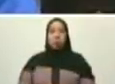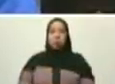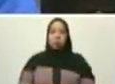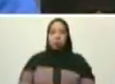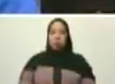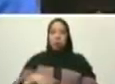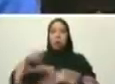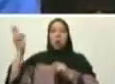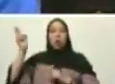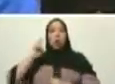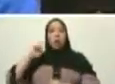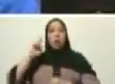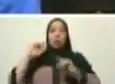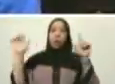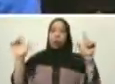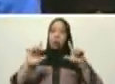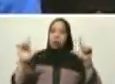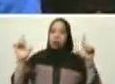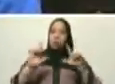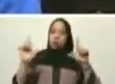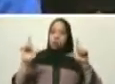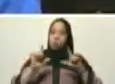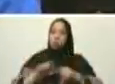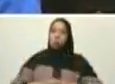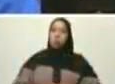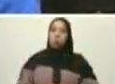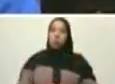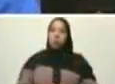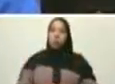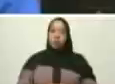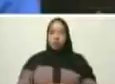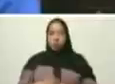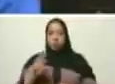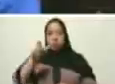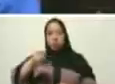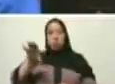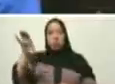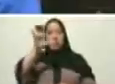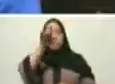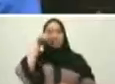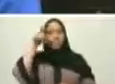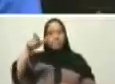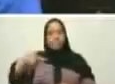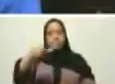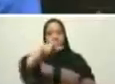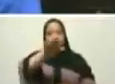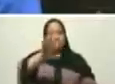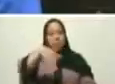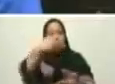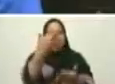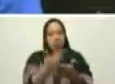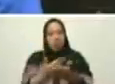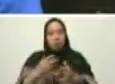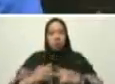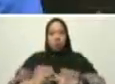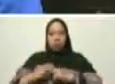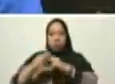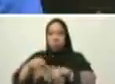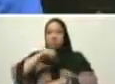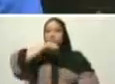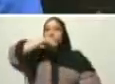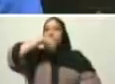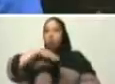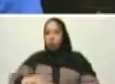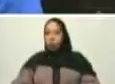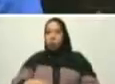de radio y televisión para que sea el país entero testigo de la entrega histórica